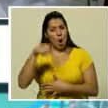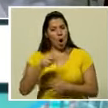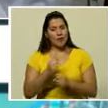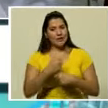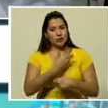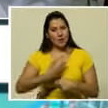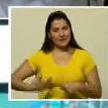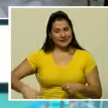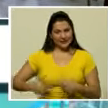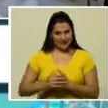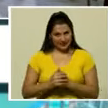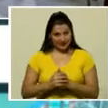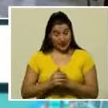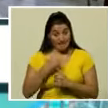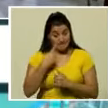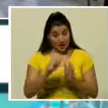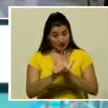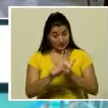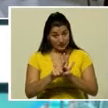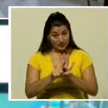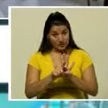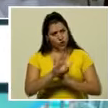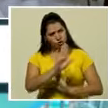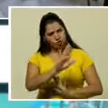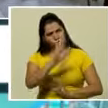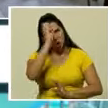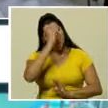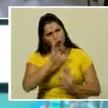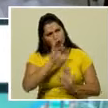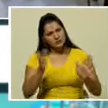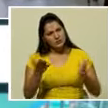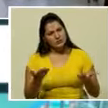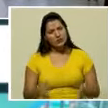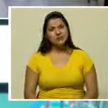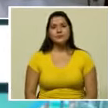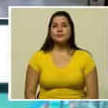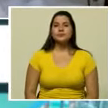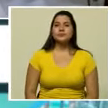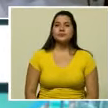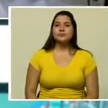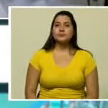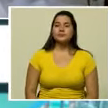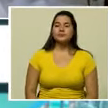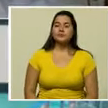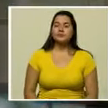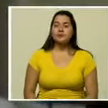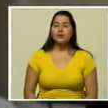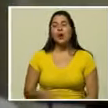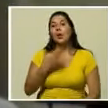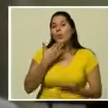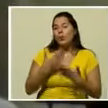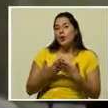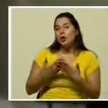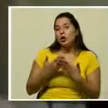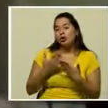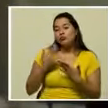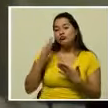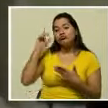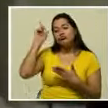el Congreso? A grandes rasgos, ¿cómo lo evalúas? A ver, obviamente no